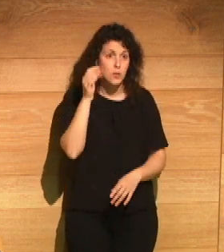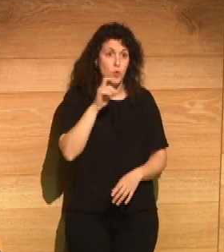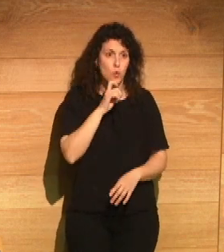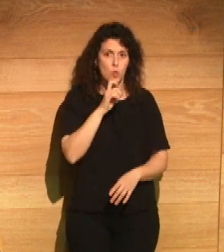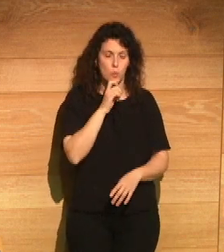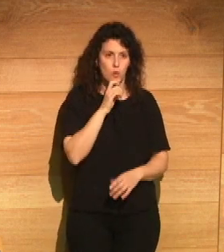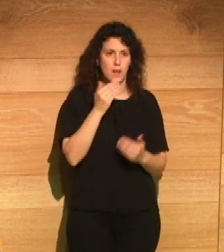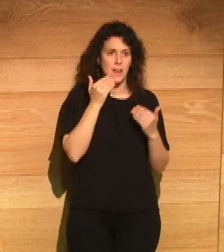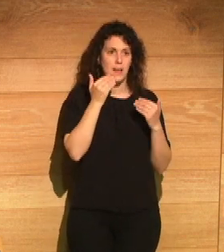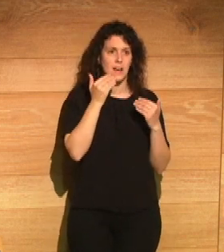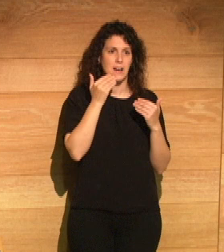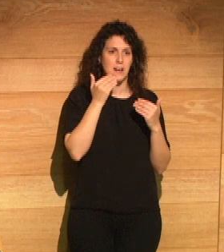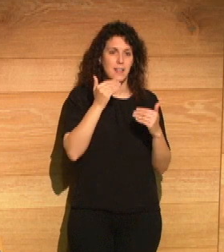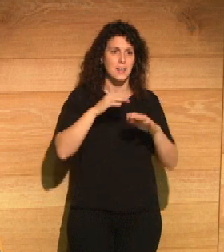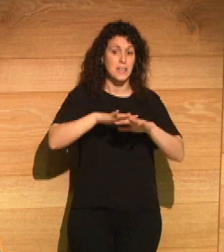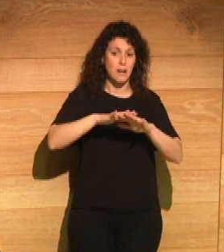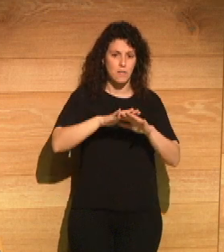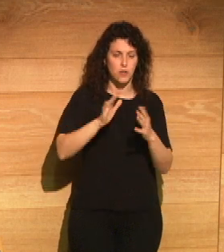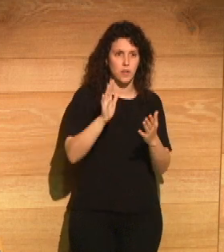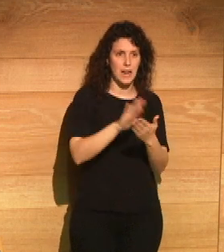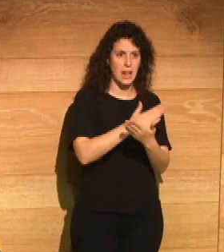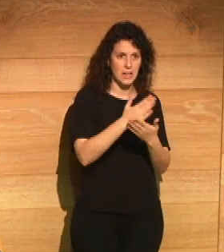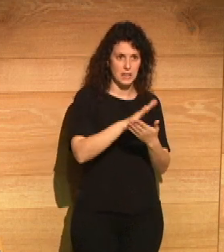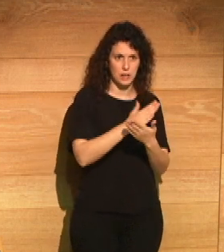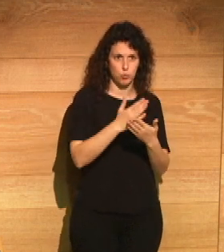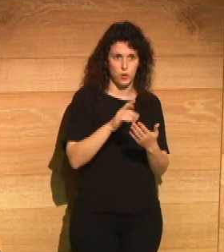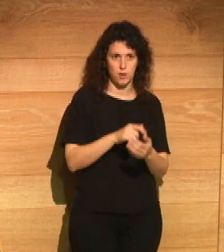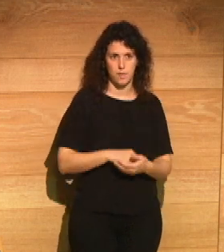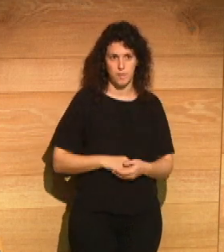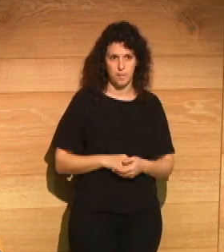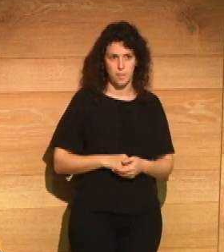este caso, del filtro de la literatura y de una novela.